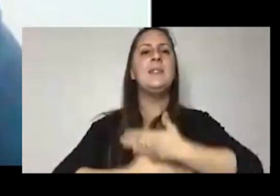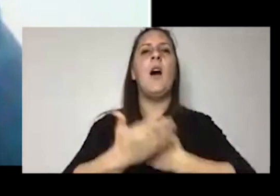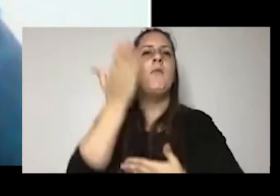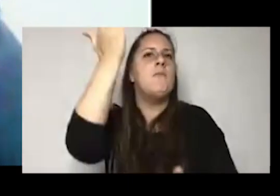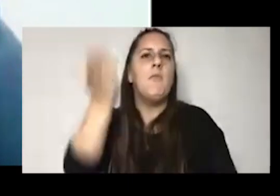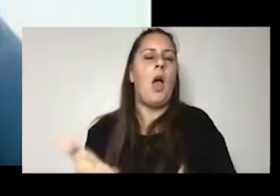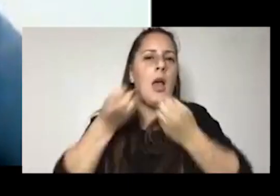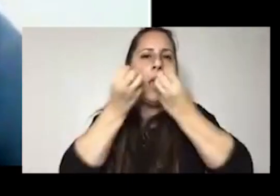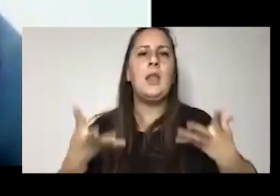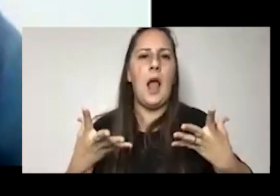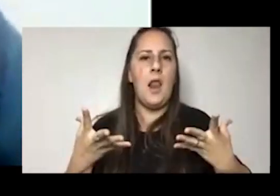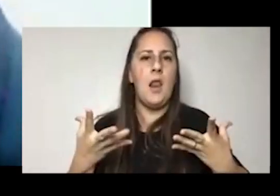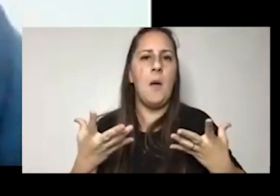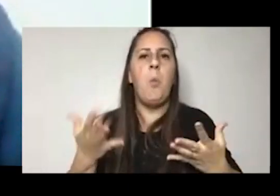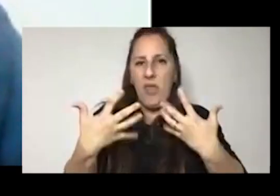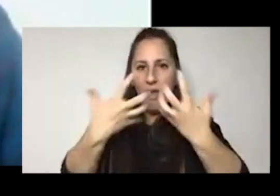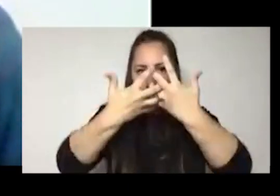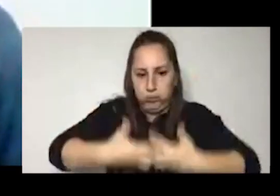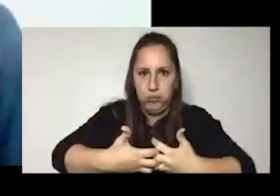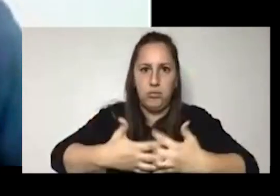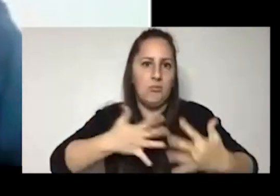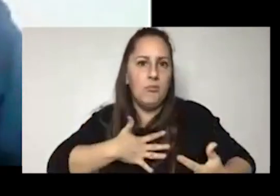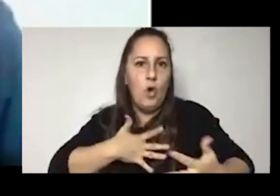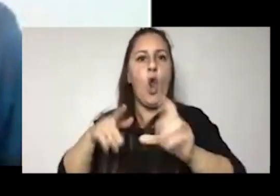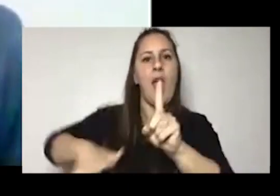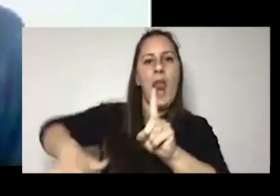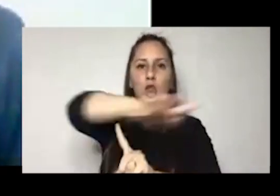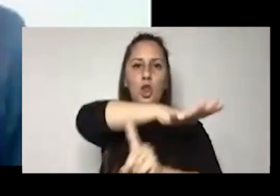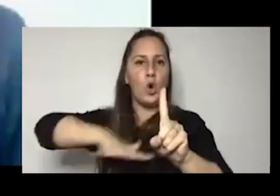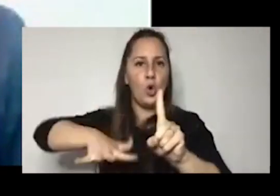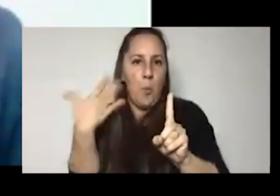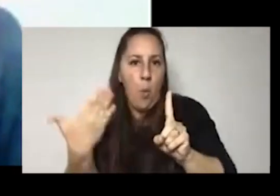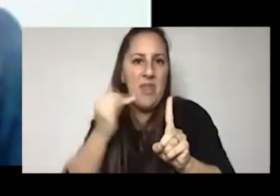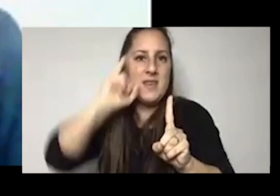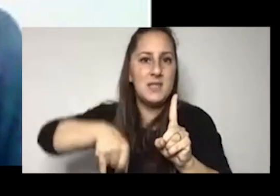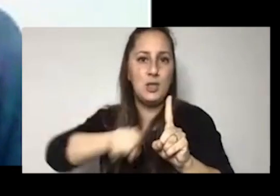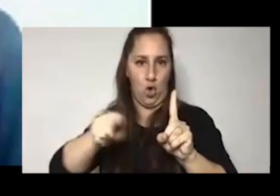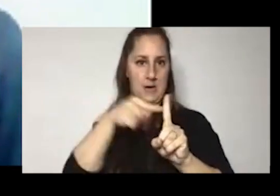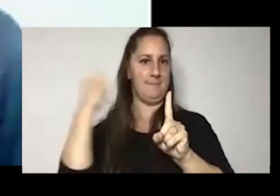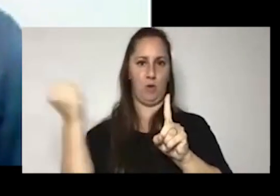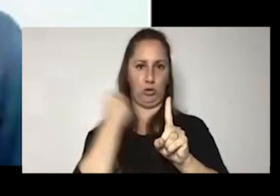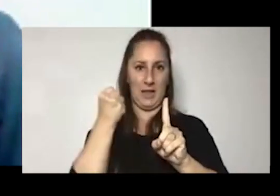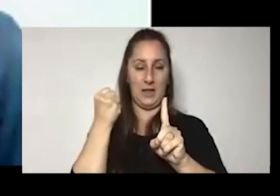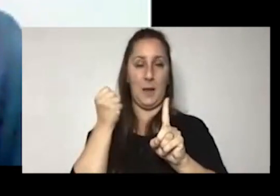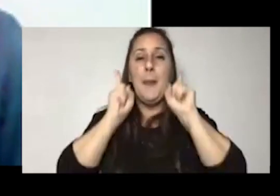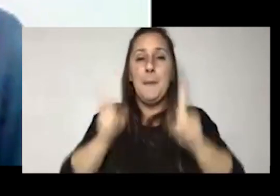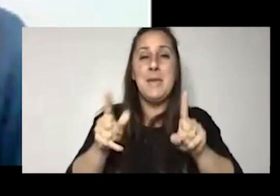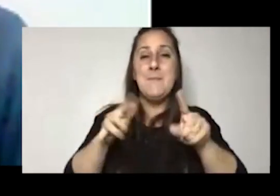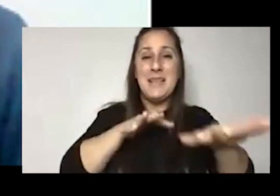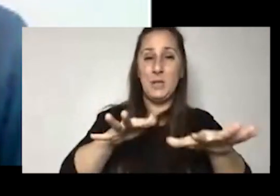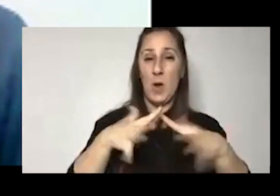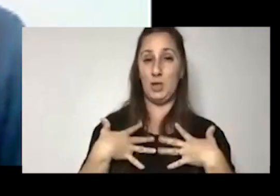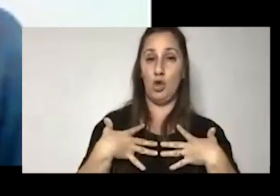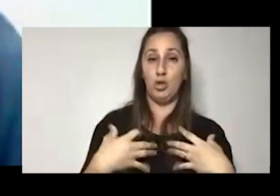perfil de funcionamiento con el entorno, ¿sí? A una misma condición de salud, muchas veces, una persona